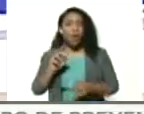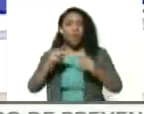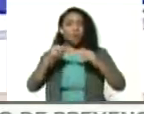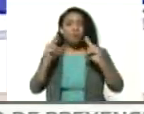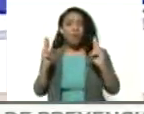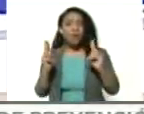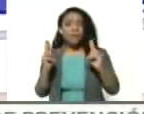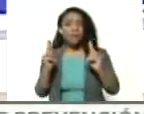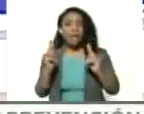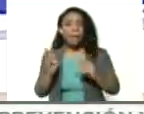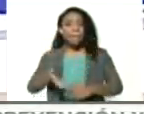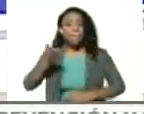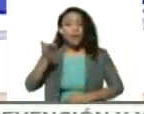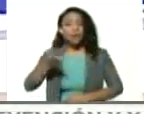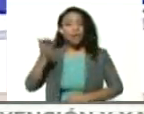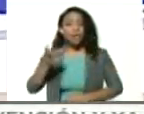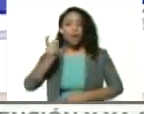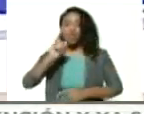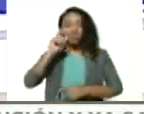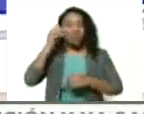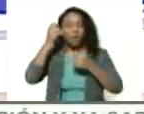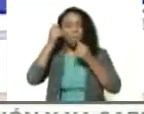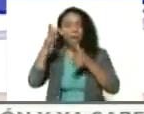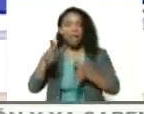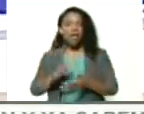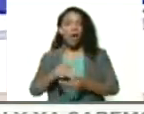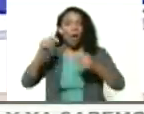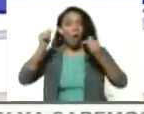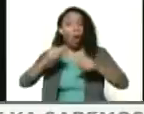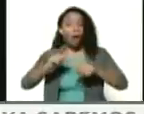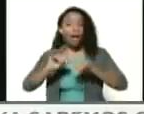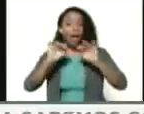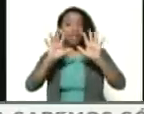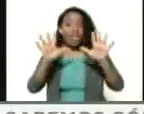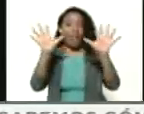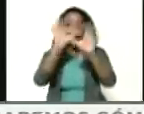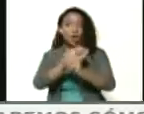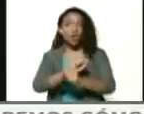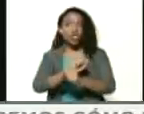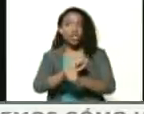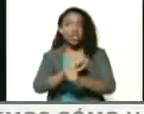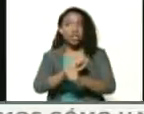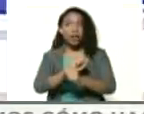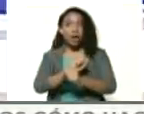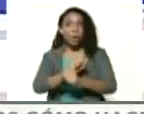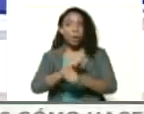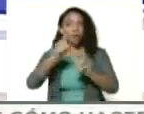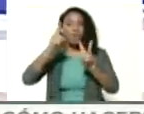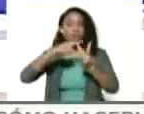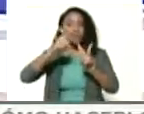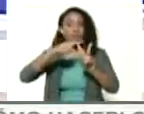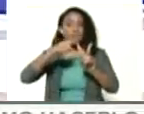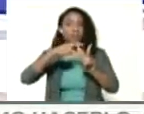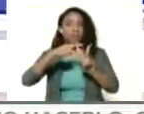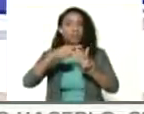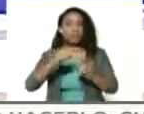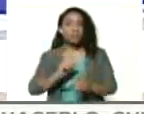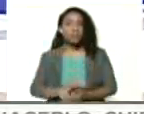Yaguno, claves de una masacre. No se lo pierda. Hoy a las 10 de la noche por Venezolana de